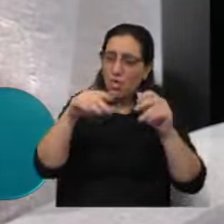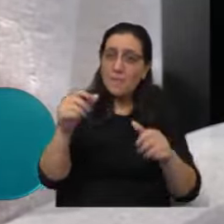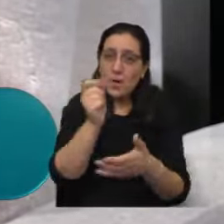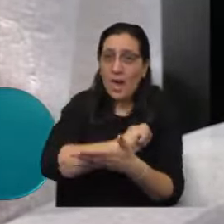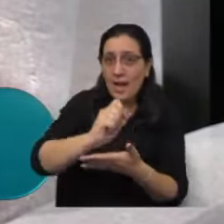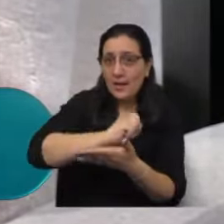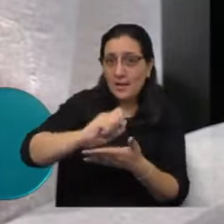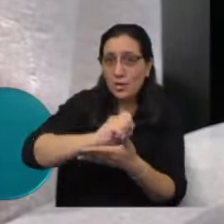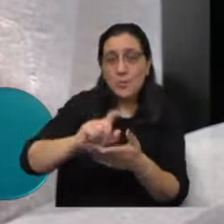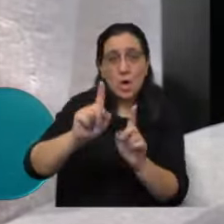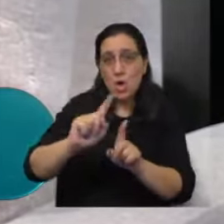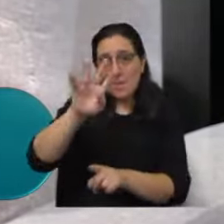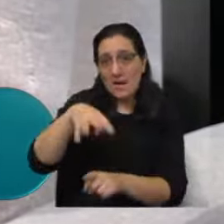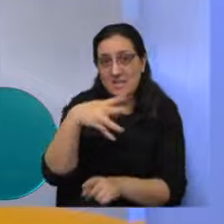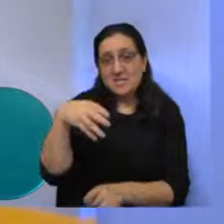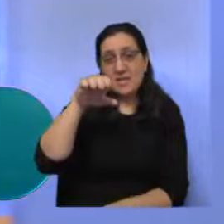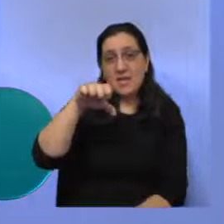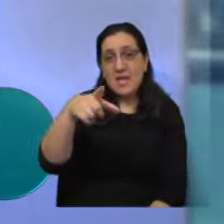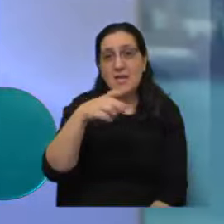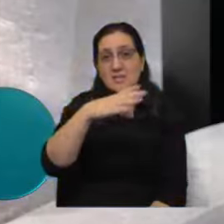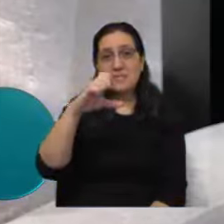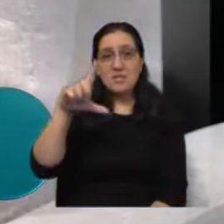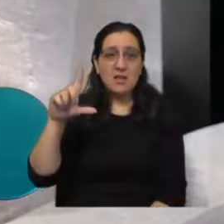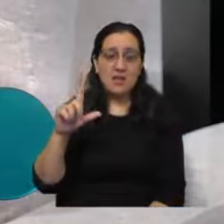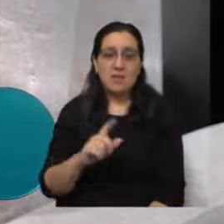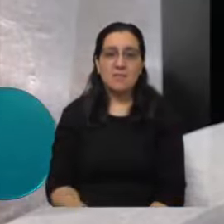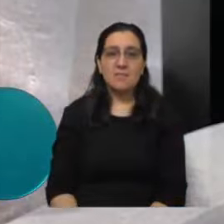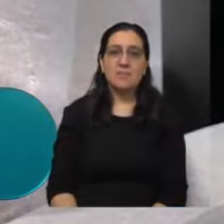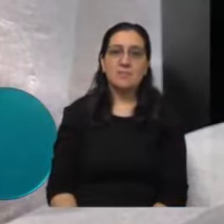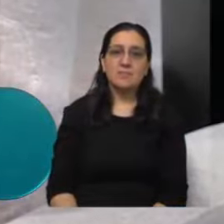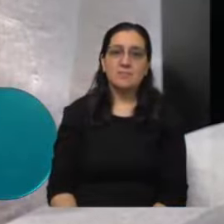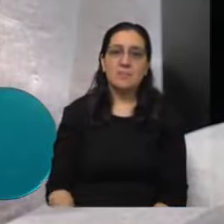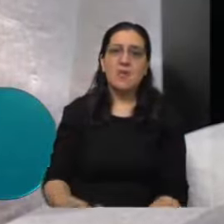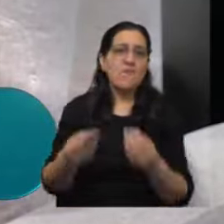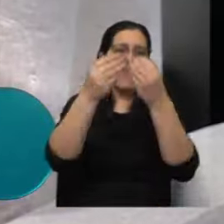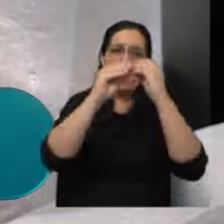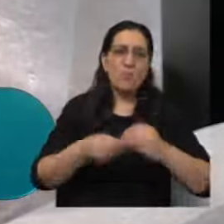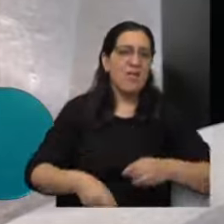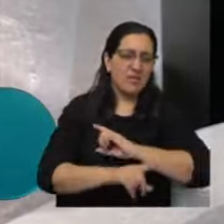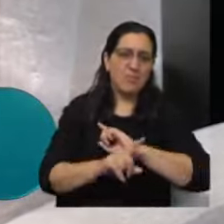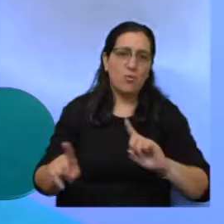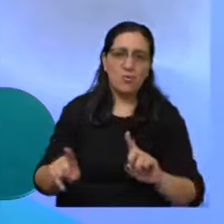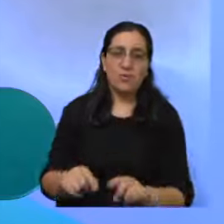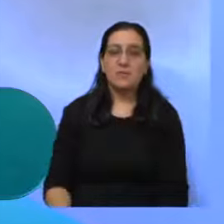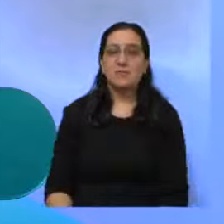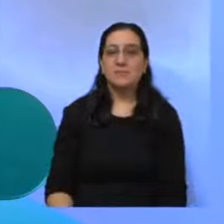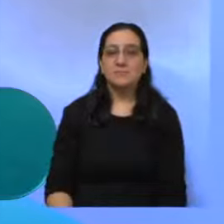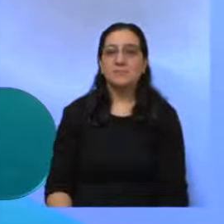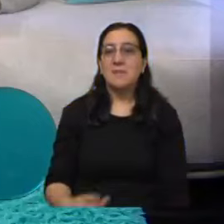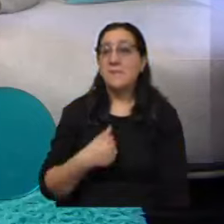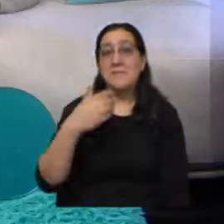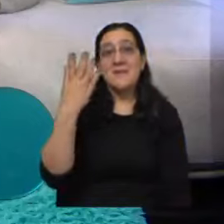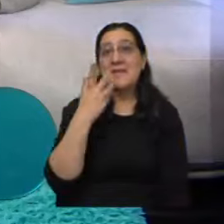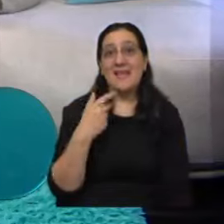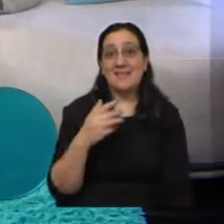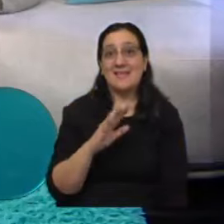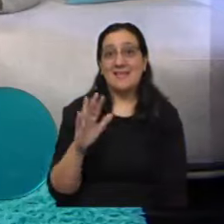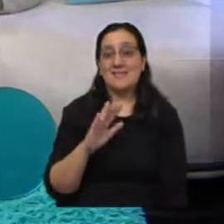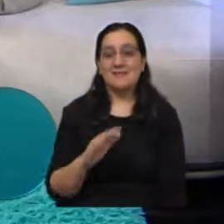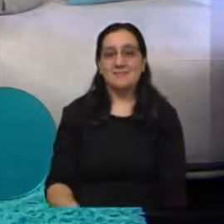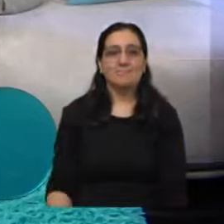fila, no me hagas usar el Excel. ¿Y le pones fórmulas a los...? No. Alexia, a mí me encanta, Alexia. ¡Ay, yo no puedo poner! No puedo, soy